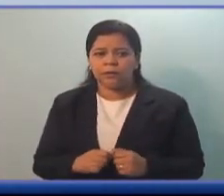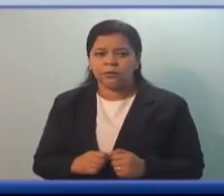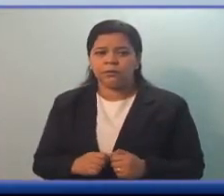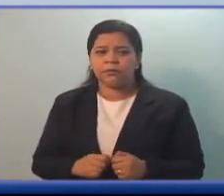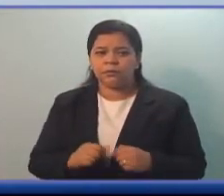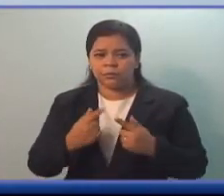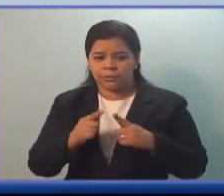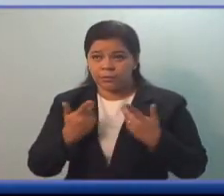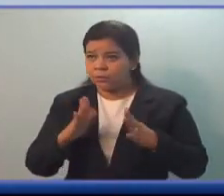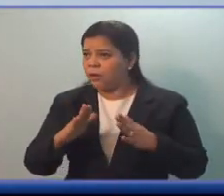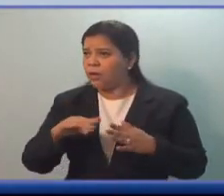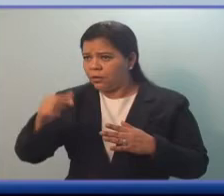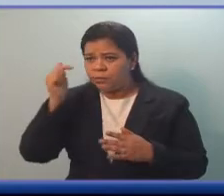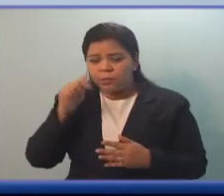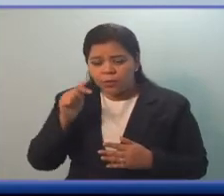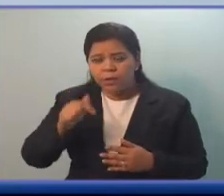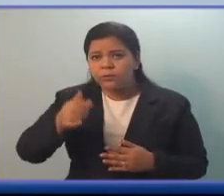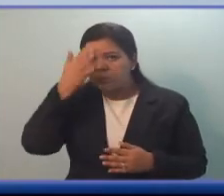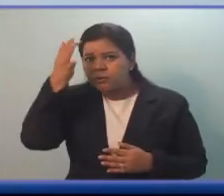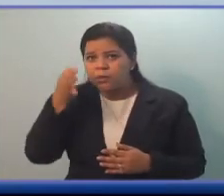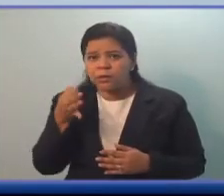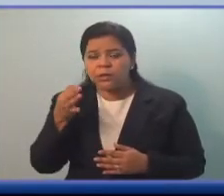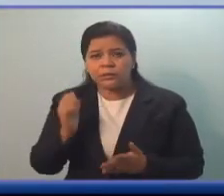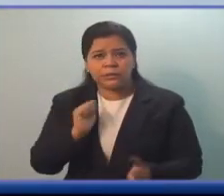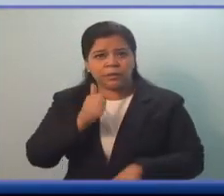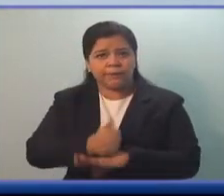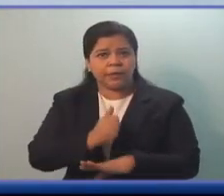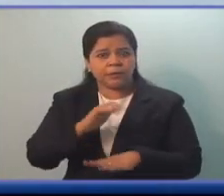por eso es que se crean los controles.